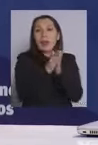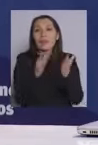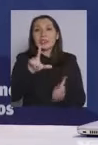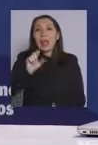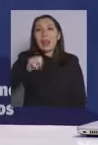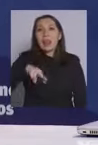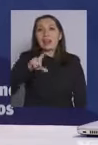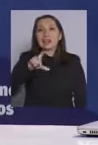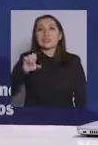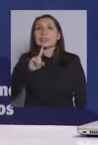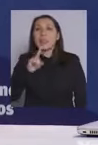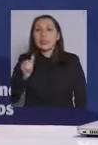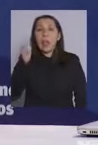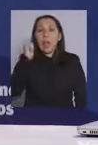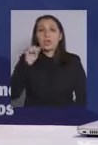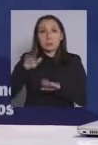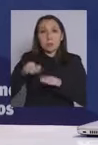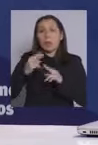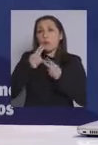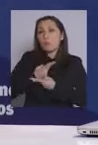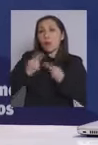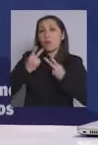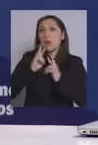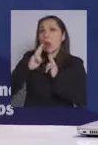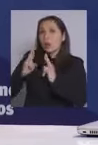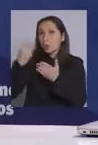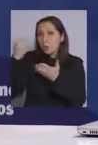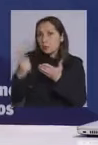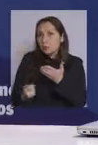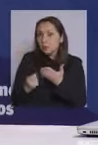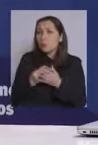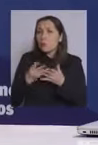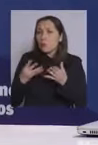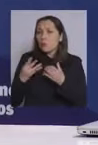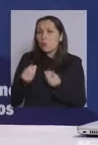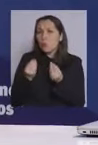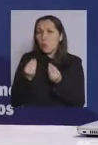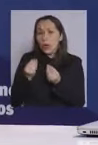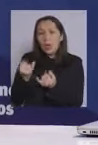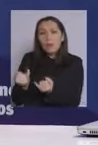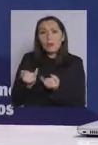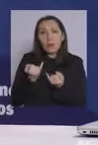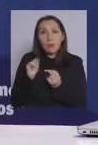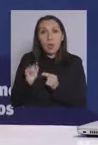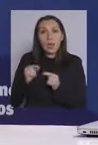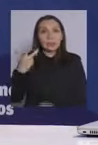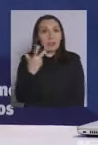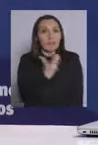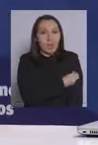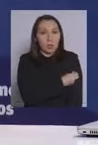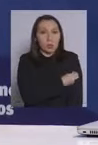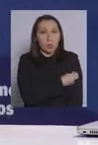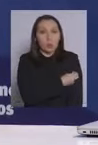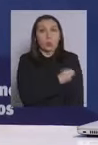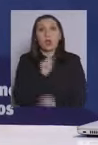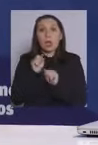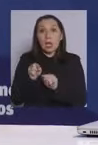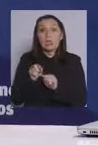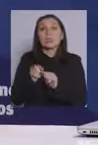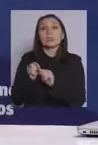ayer mismo publicó un resultado muy promisorio con respecto a esta vacuna que